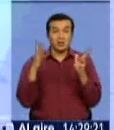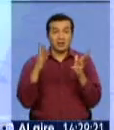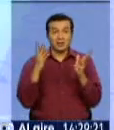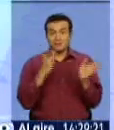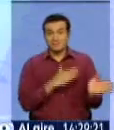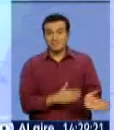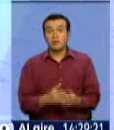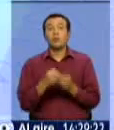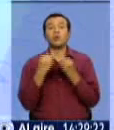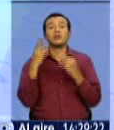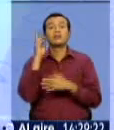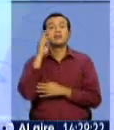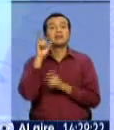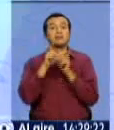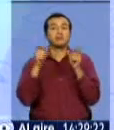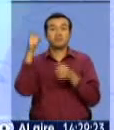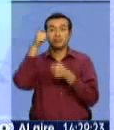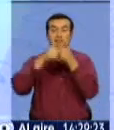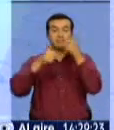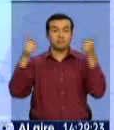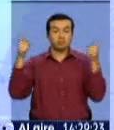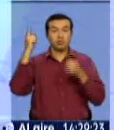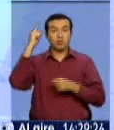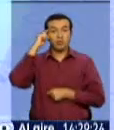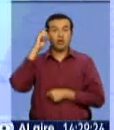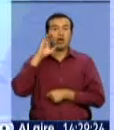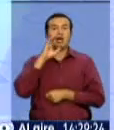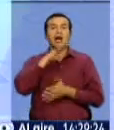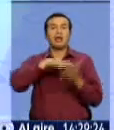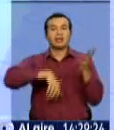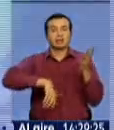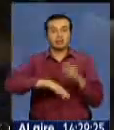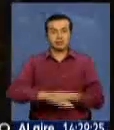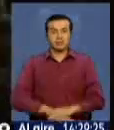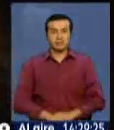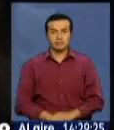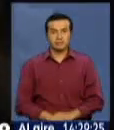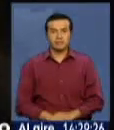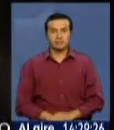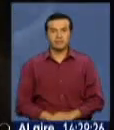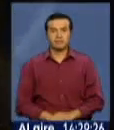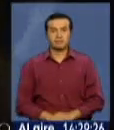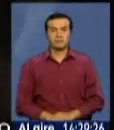últimas horas detuvo a 16 altos funcionarios del gobierno de Cataluña.